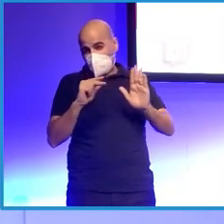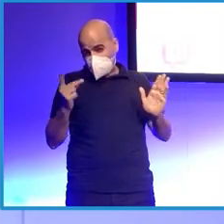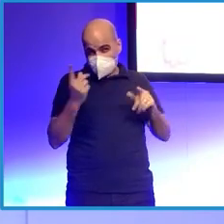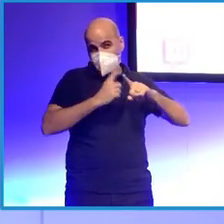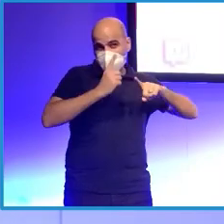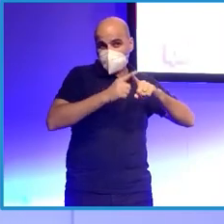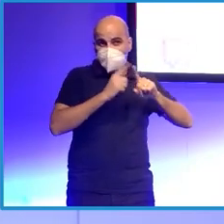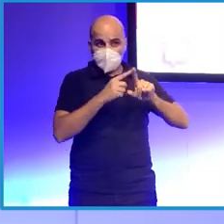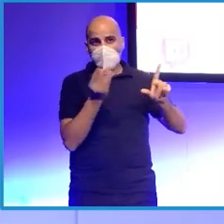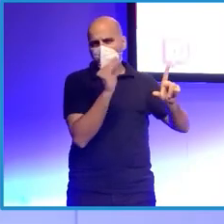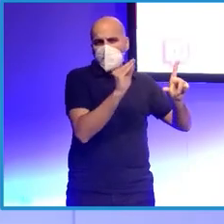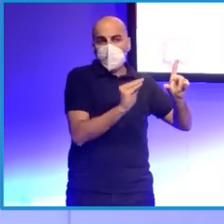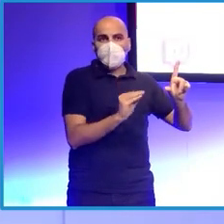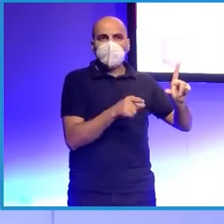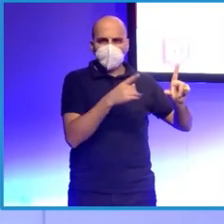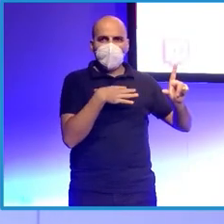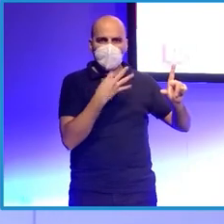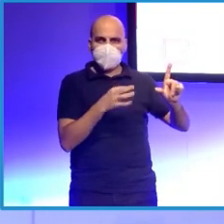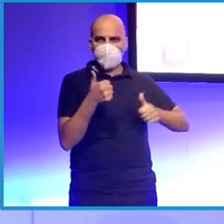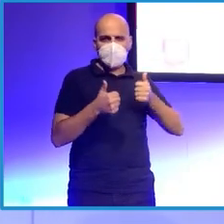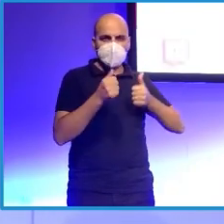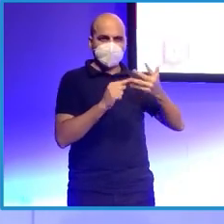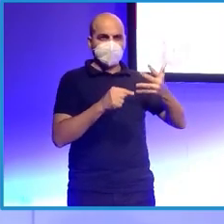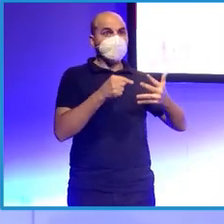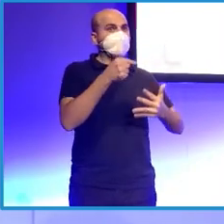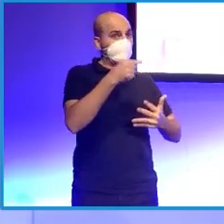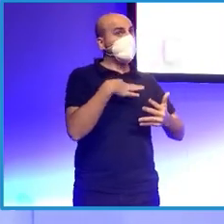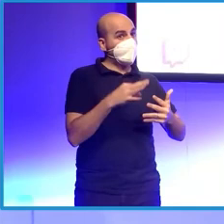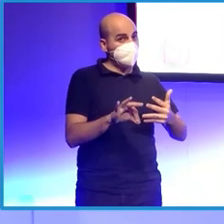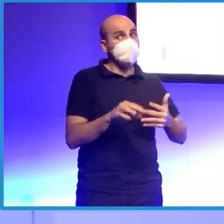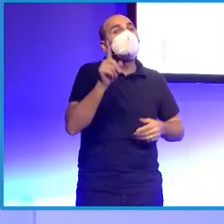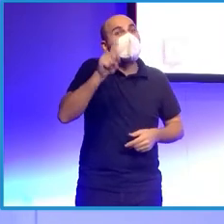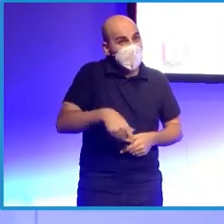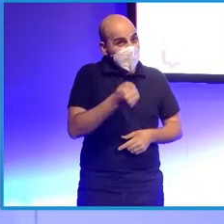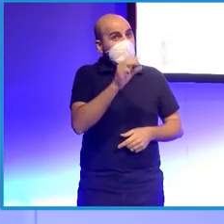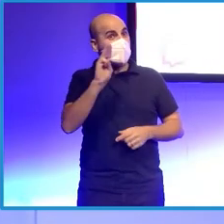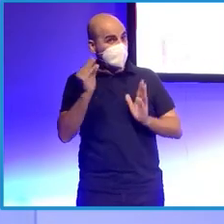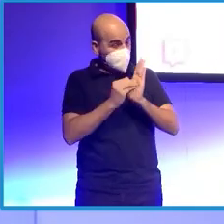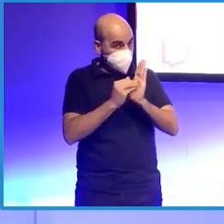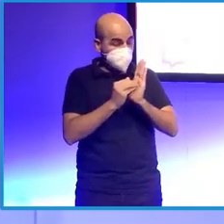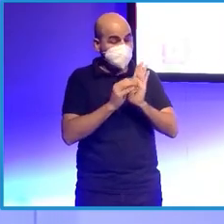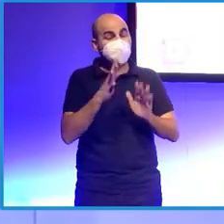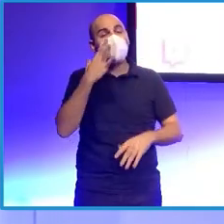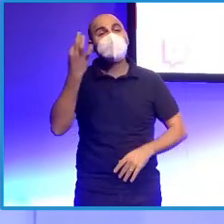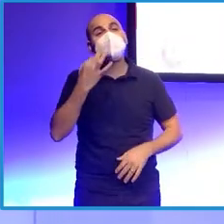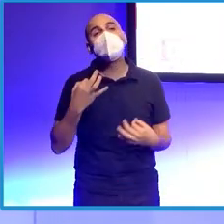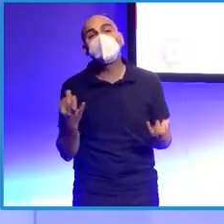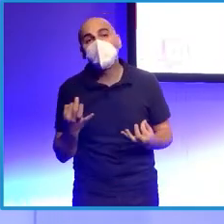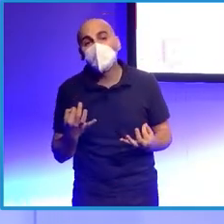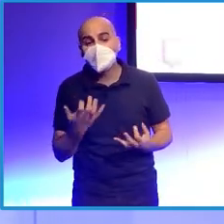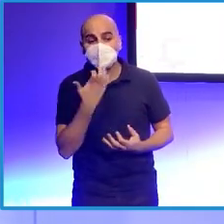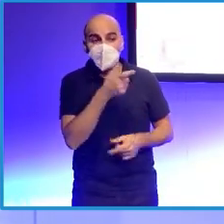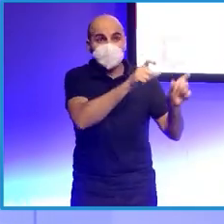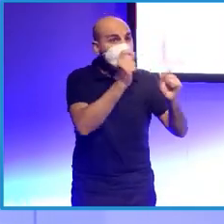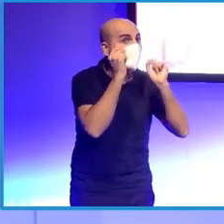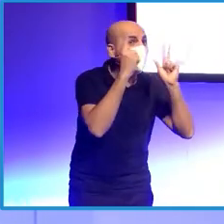google apps hay mucha gente que empuja por la propia competencia corres el riesgo de que si se da cuenta la gente te de mala fama pero